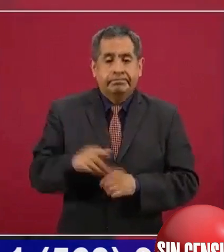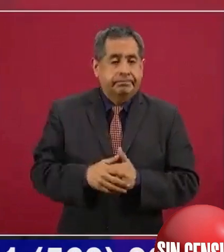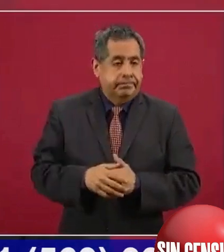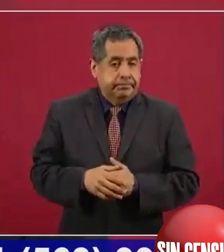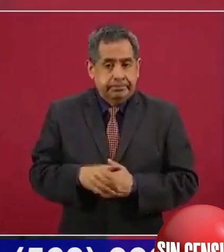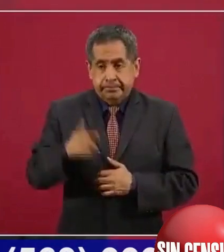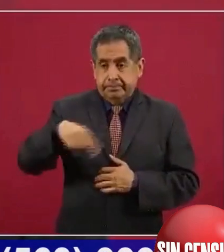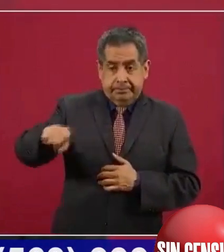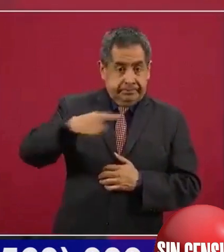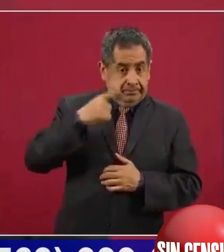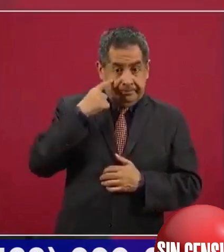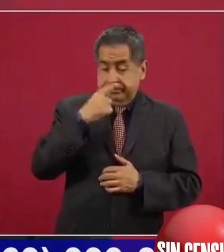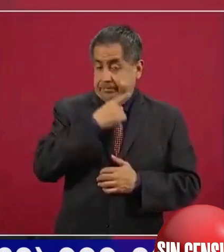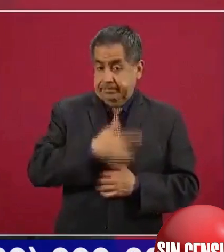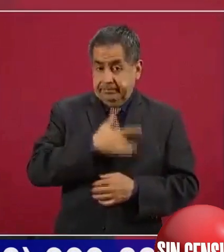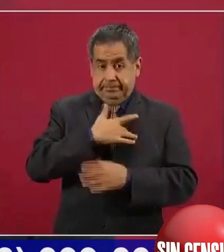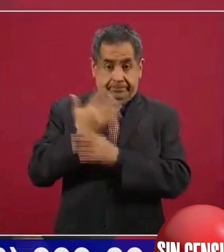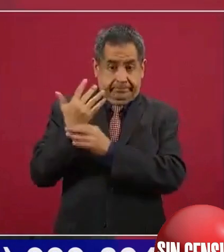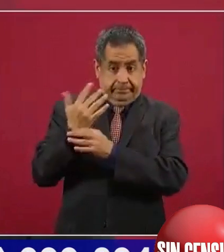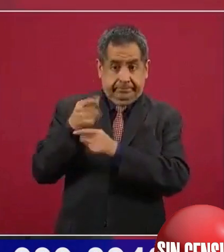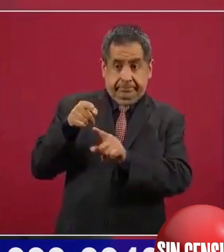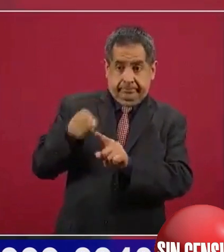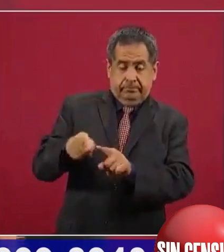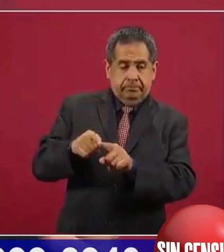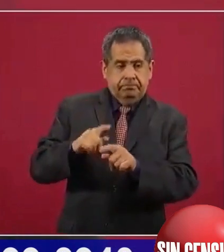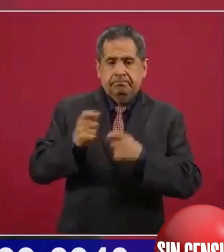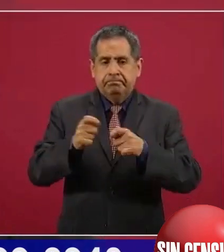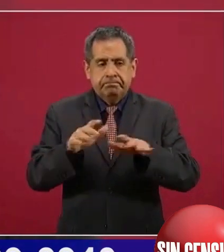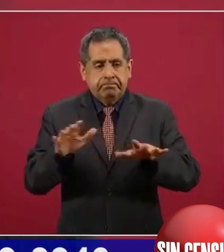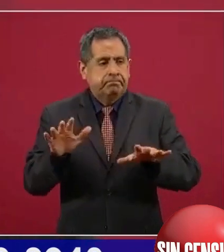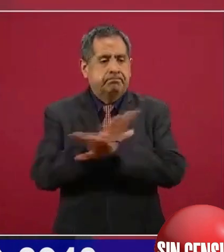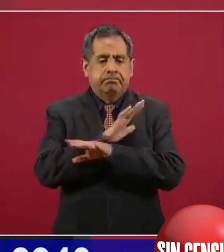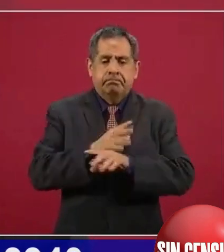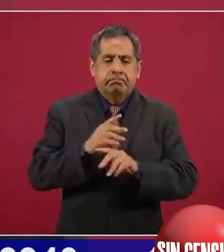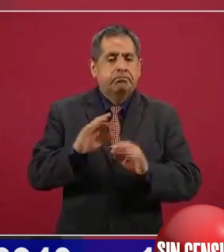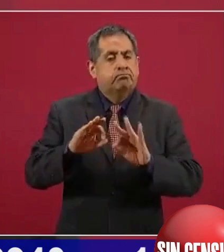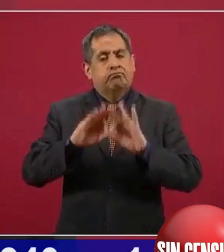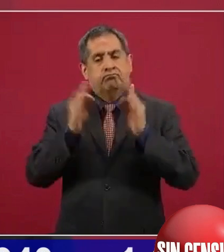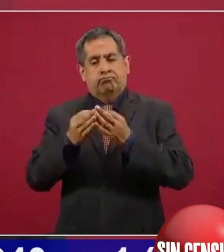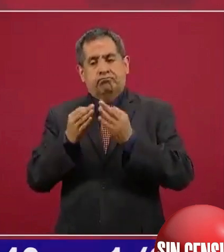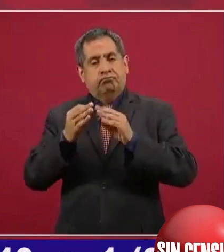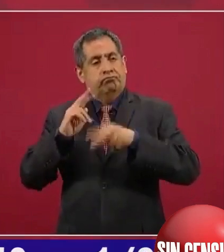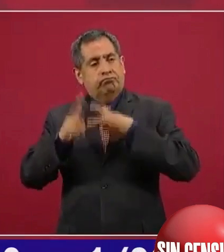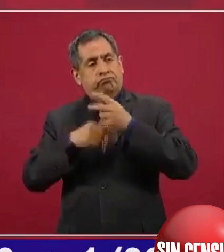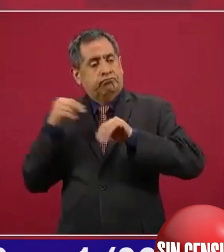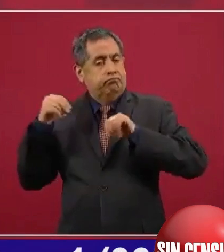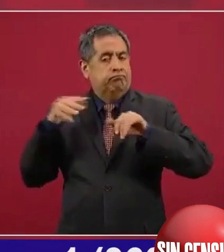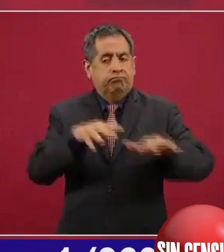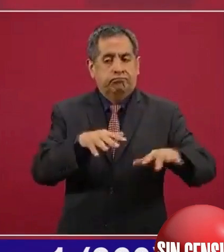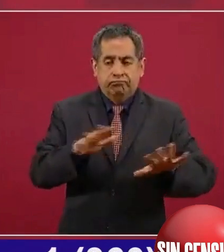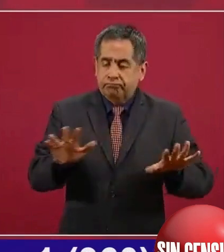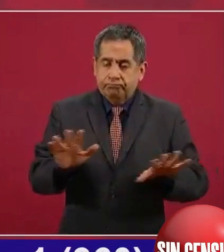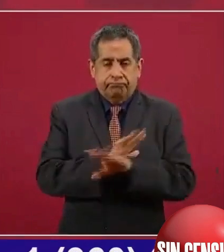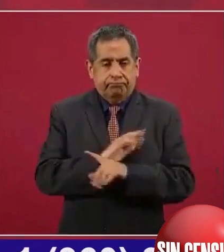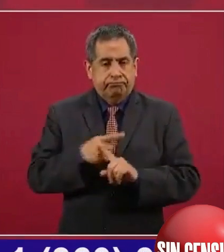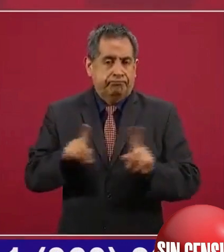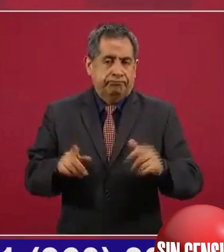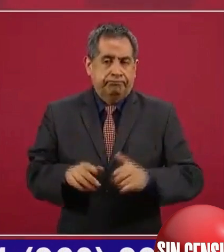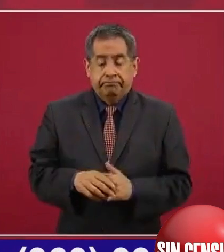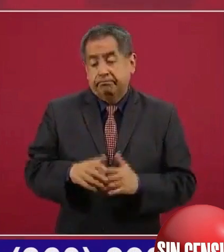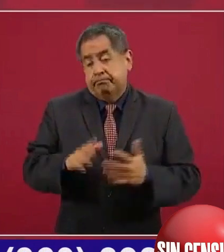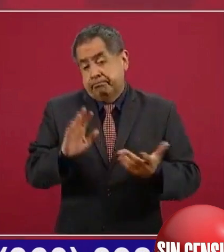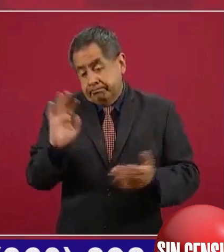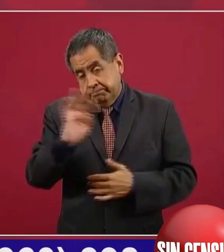iniciativa de ellos mismos se modifique la modalidad en la que podría ocurrir esto, de tal suerte que tengamos